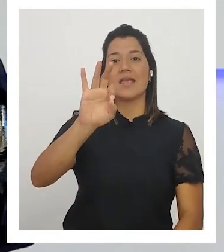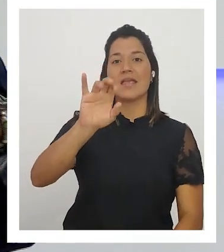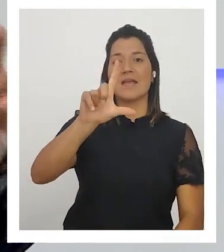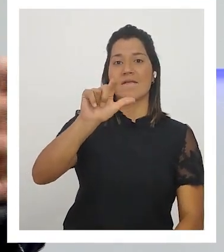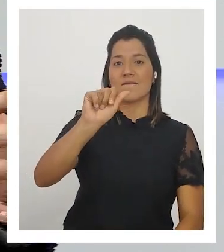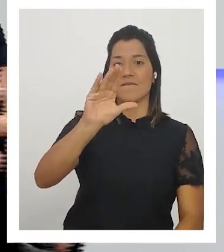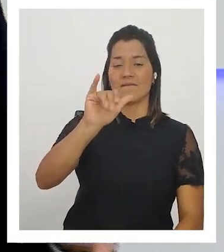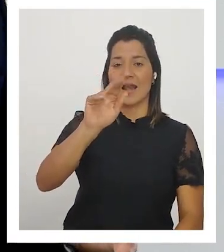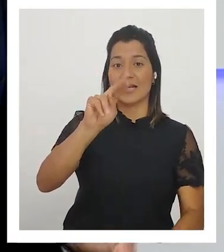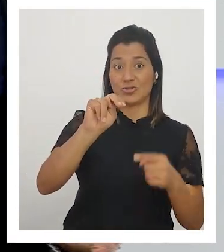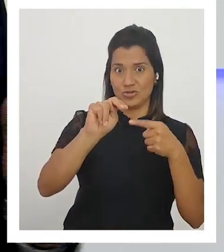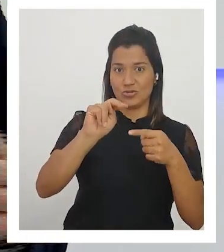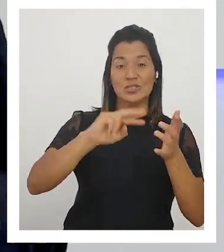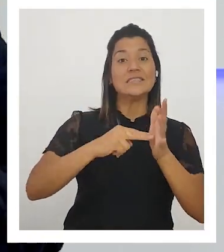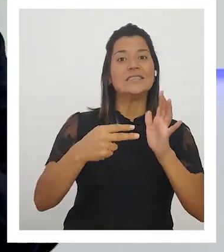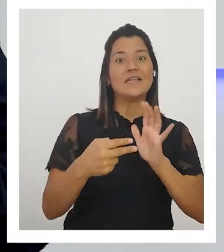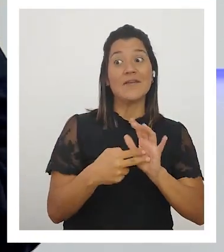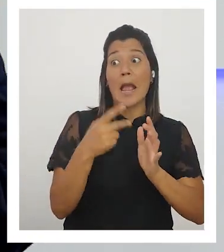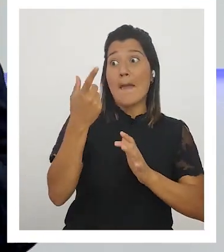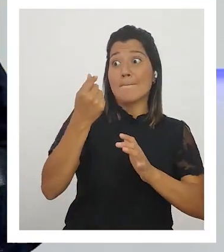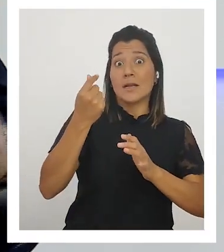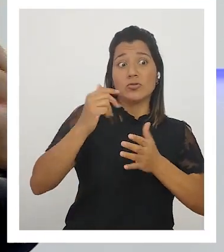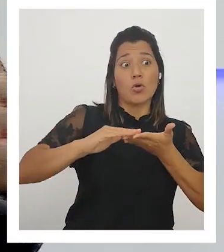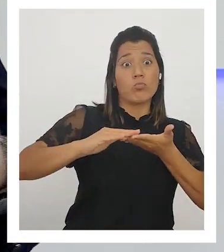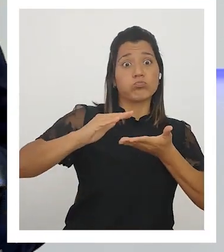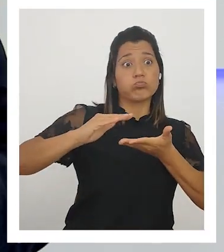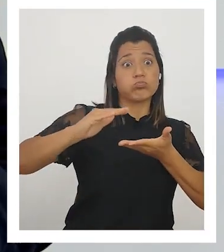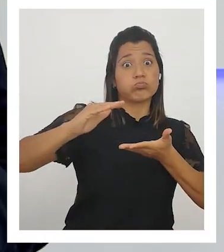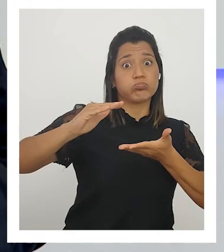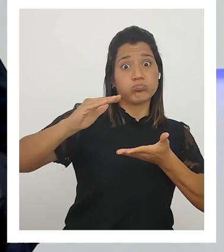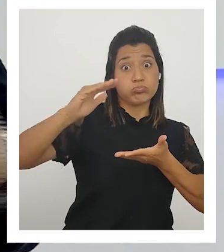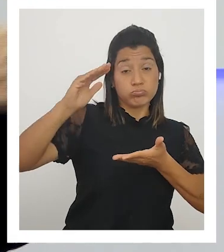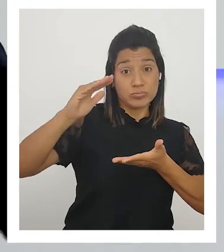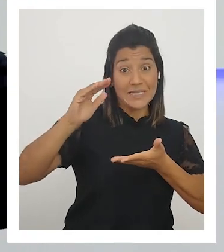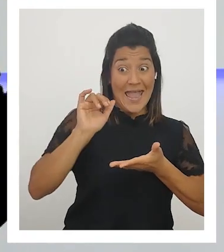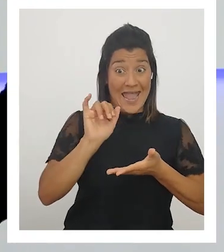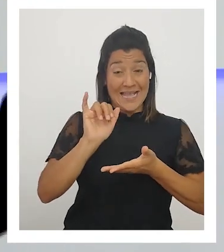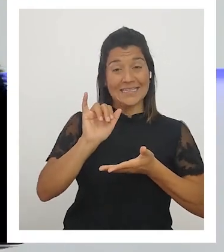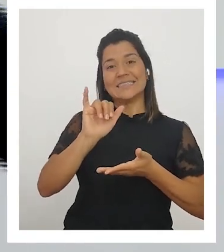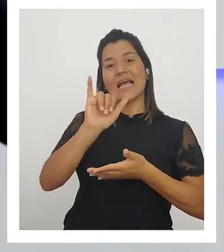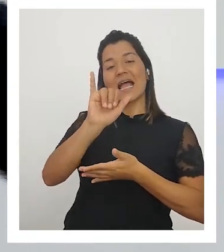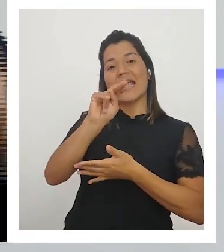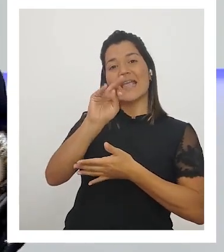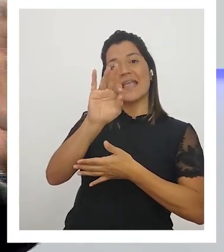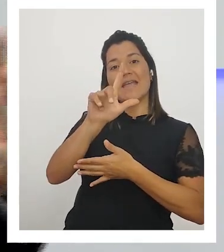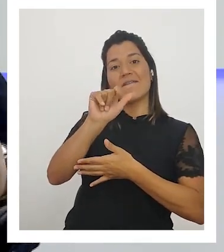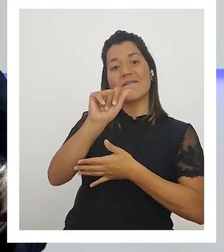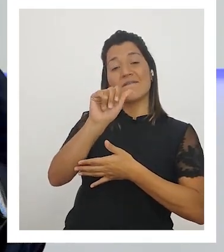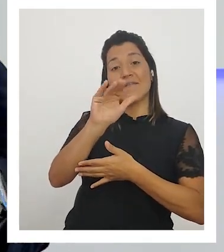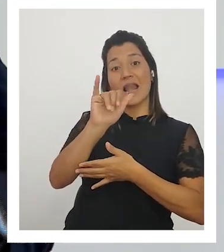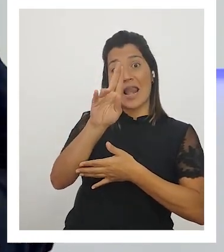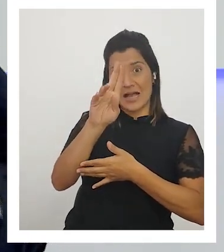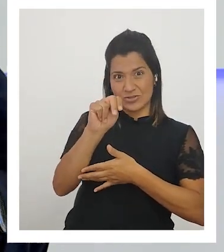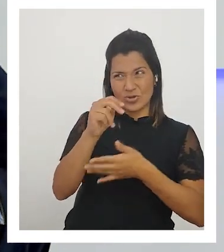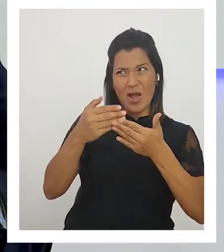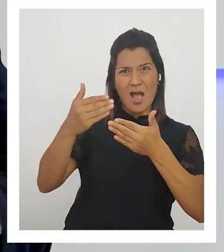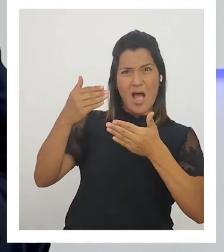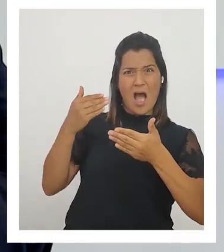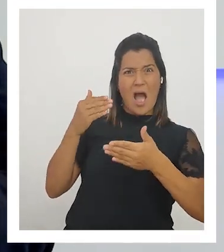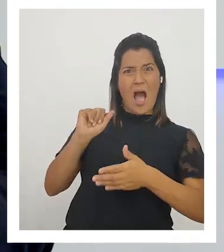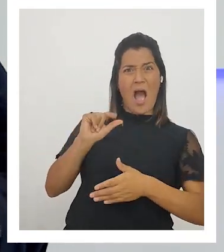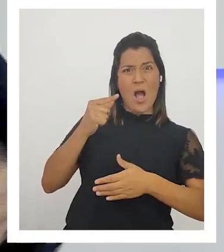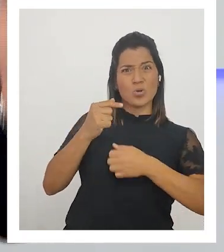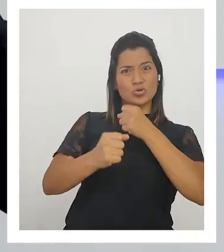es el crecimiento de los precios. Ese crecimiento pasó de la cresta de la ola que ocurrió en agosto